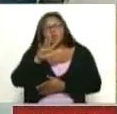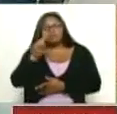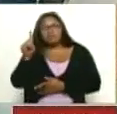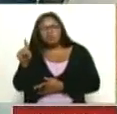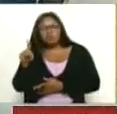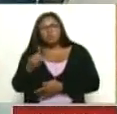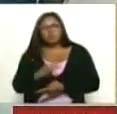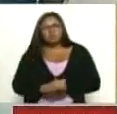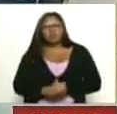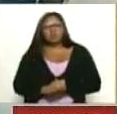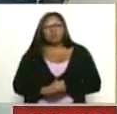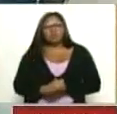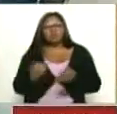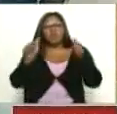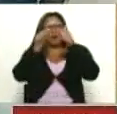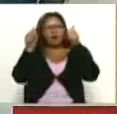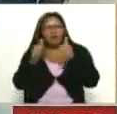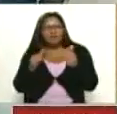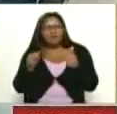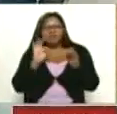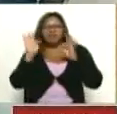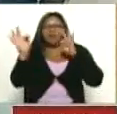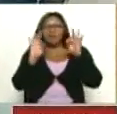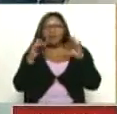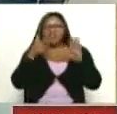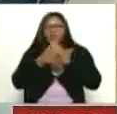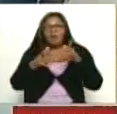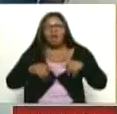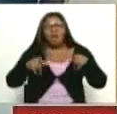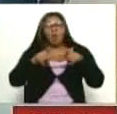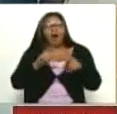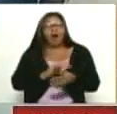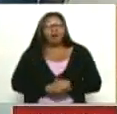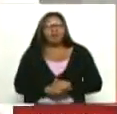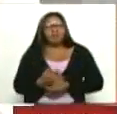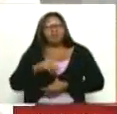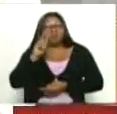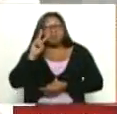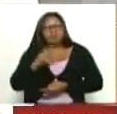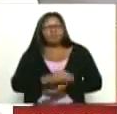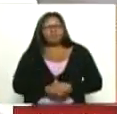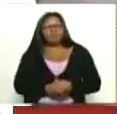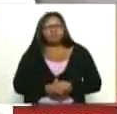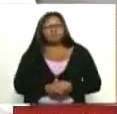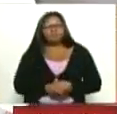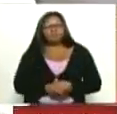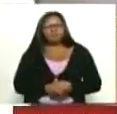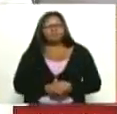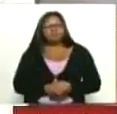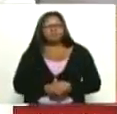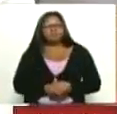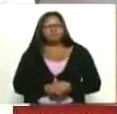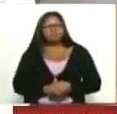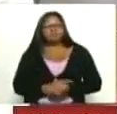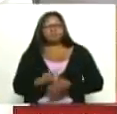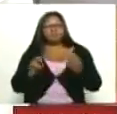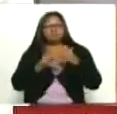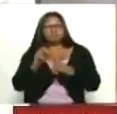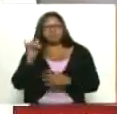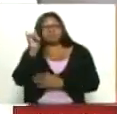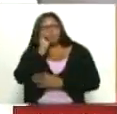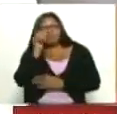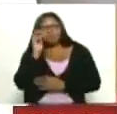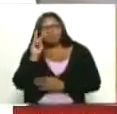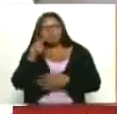1.151 artistas teatrales sobre escena. Eso es un numerote. Pero tras cámaras, tras